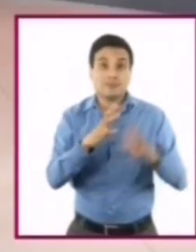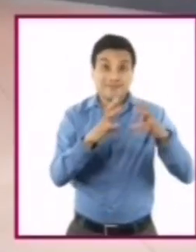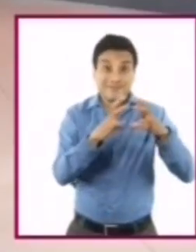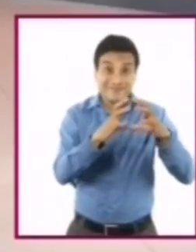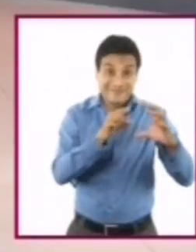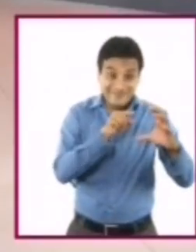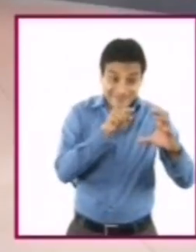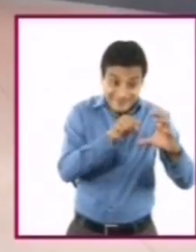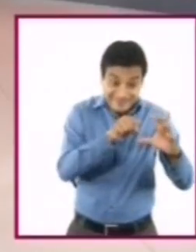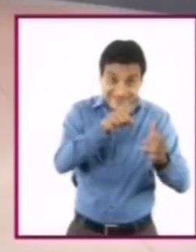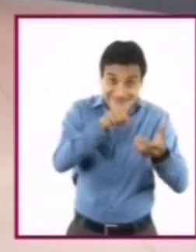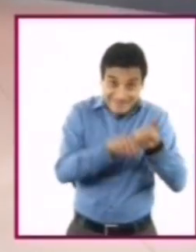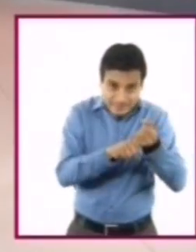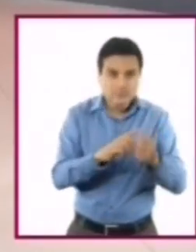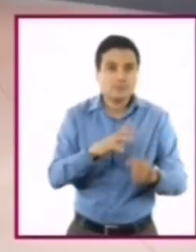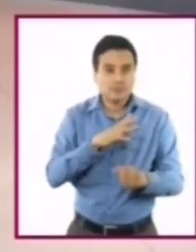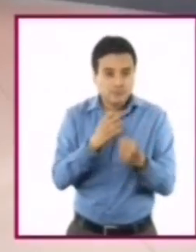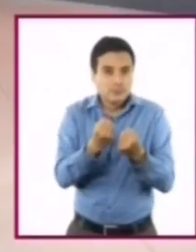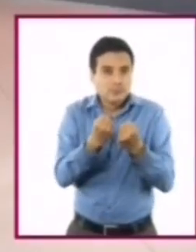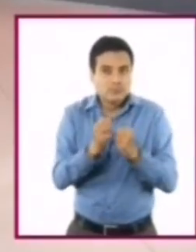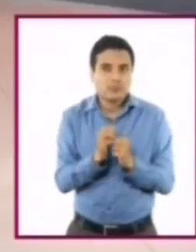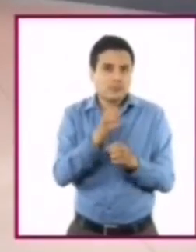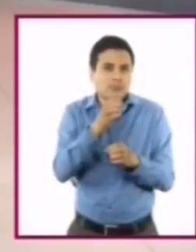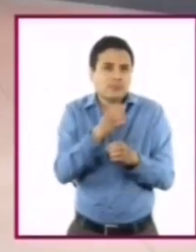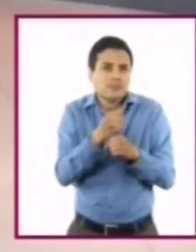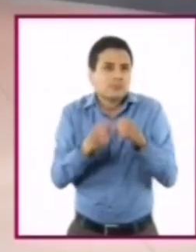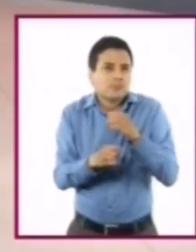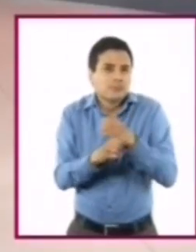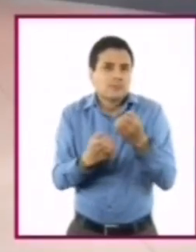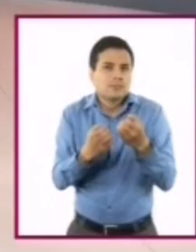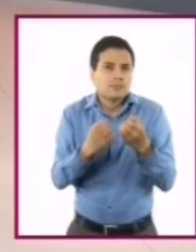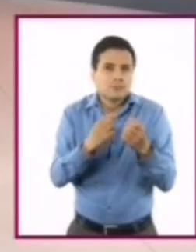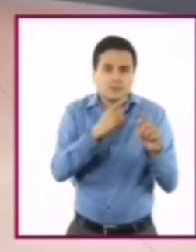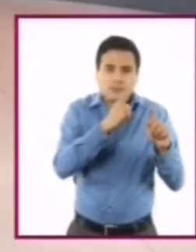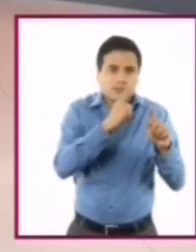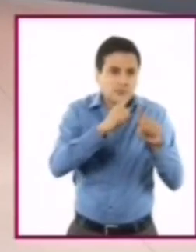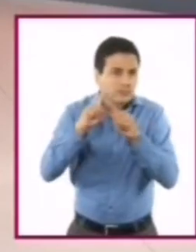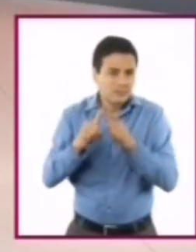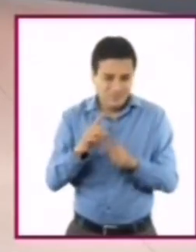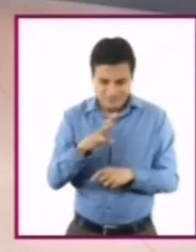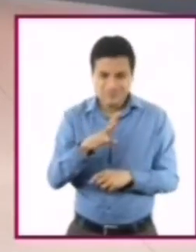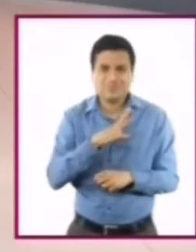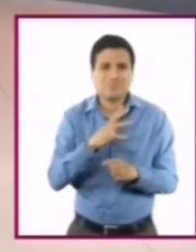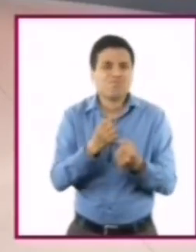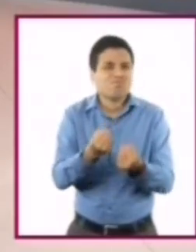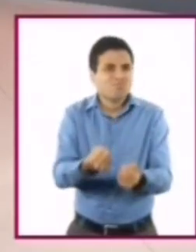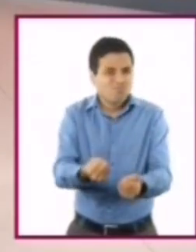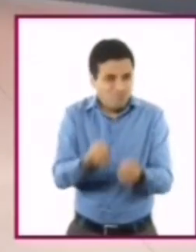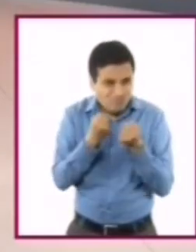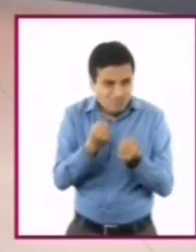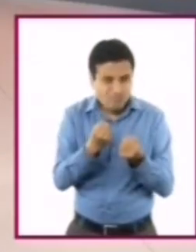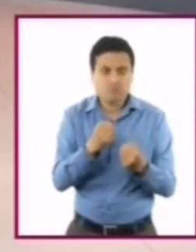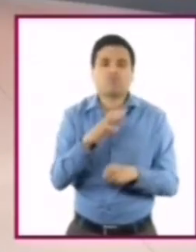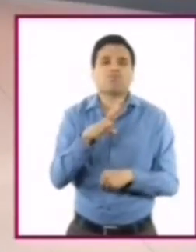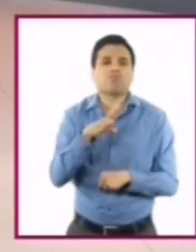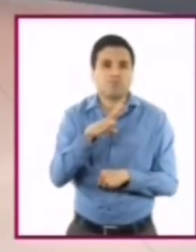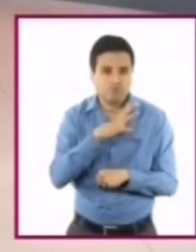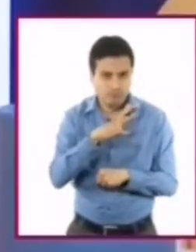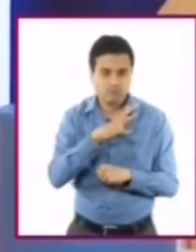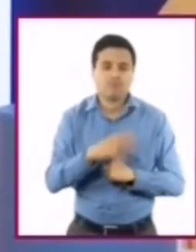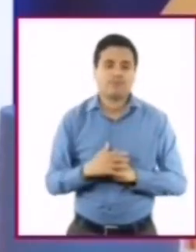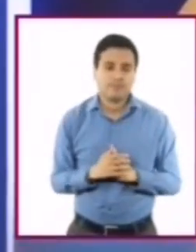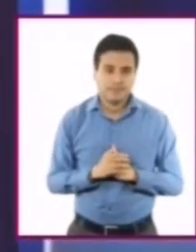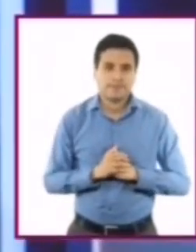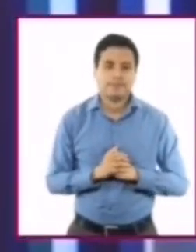además plantea que sin importar la naturaleza de los cuerpos, estos tienen el mismo poder atractivo al contar con la misma